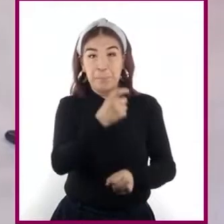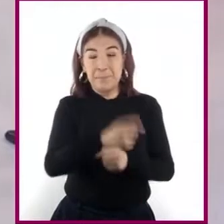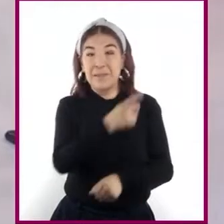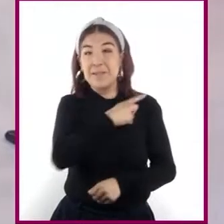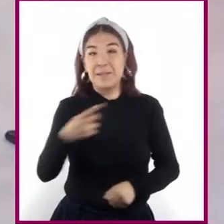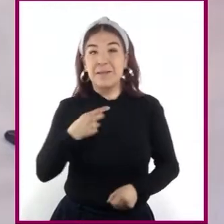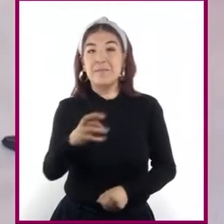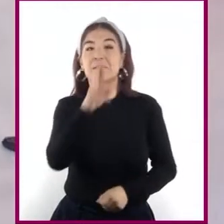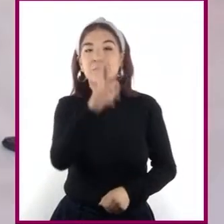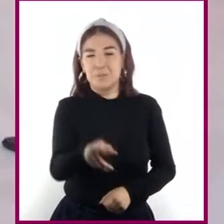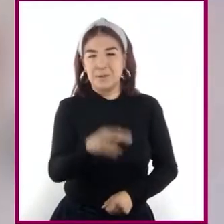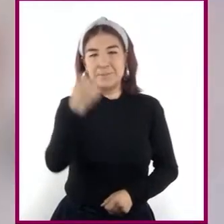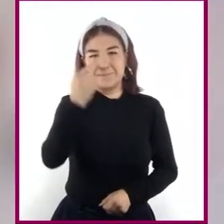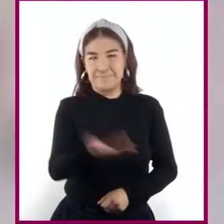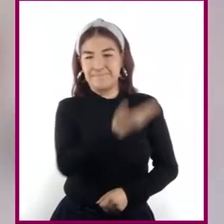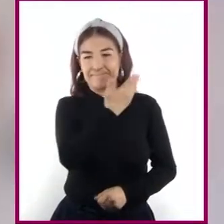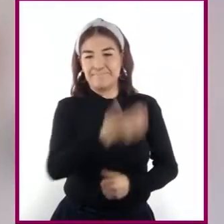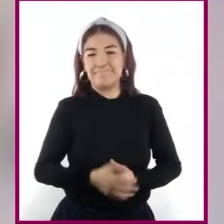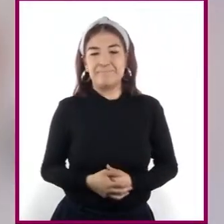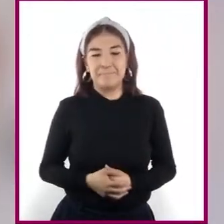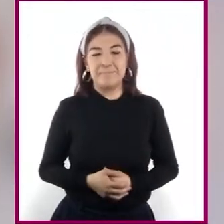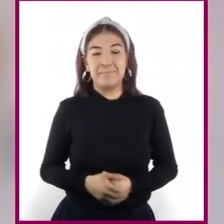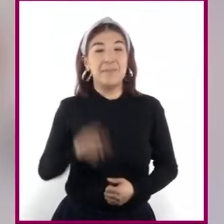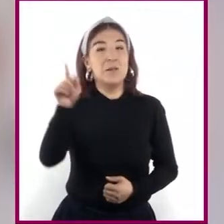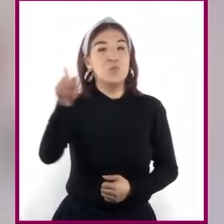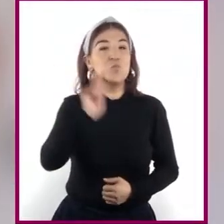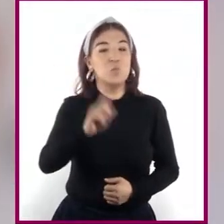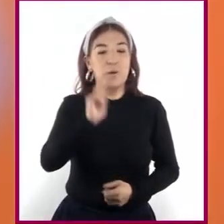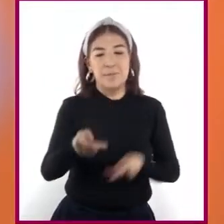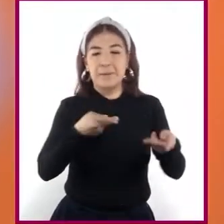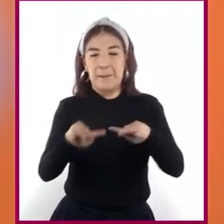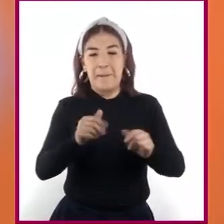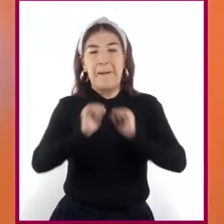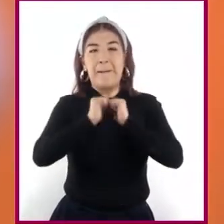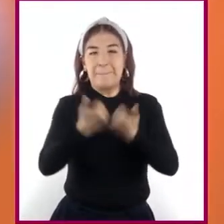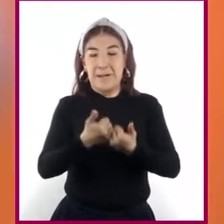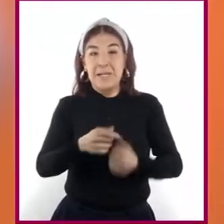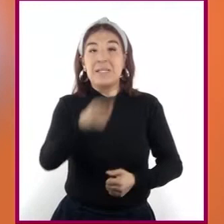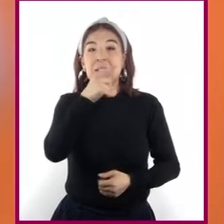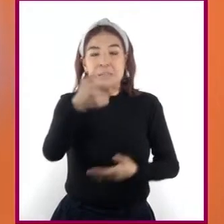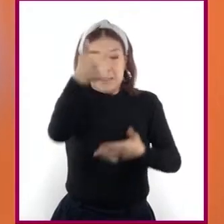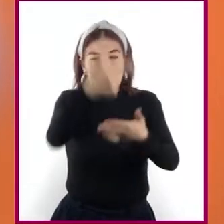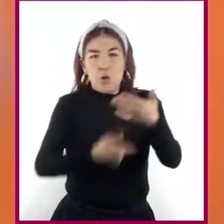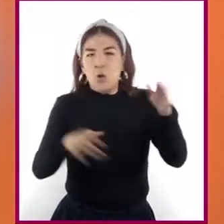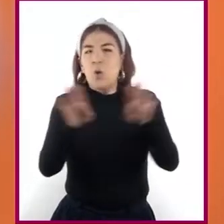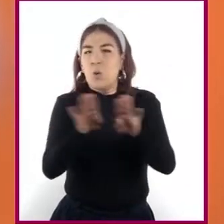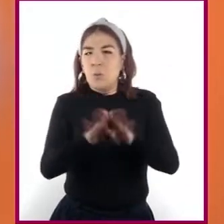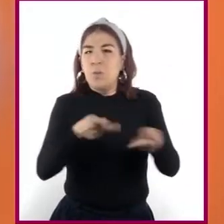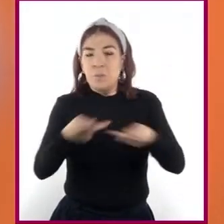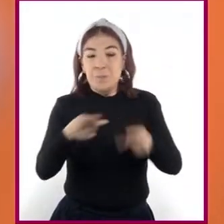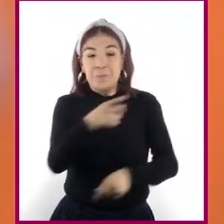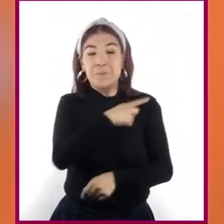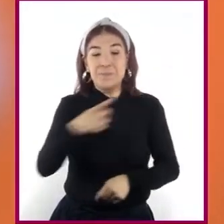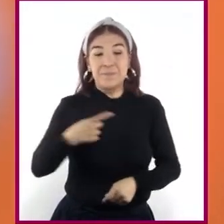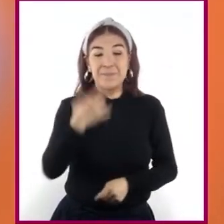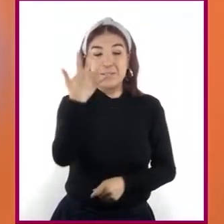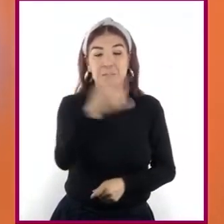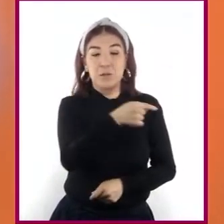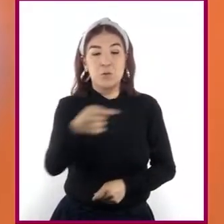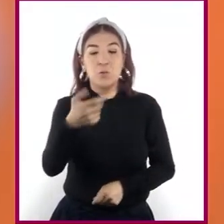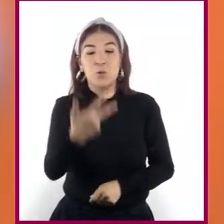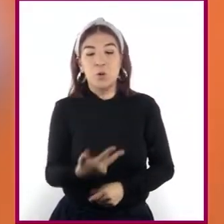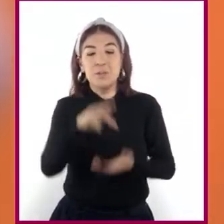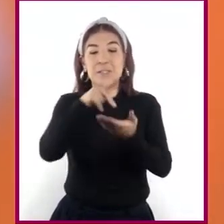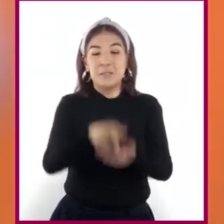debemos resolver es el siguiente. Marta prepara un pan. La receta dice que debe utilizar 5 octavos de kilogramo